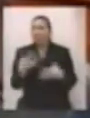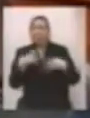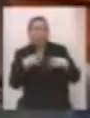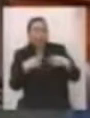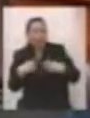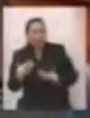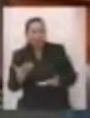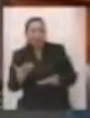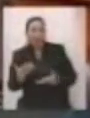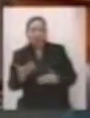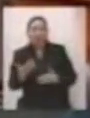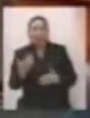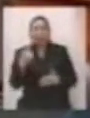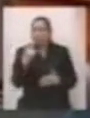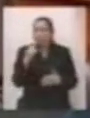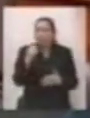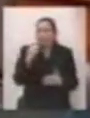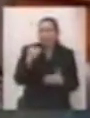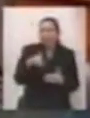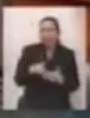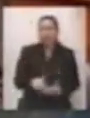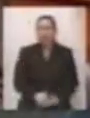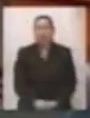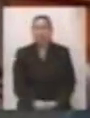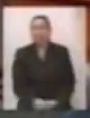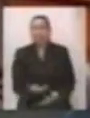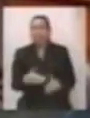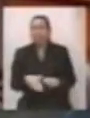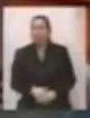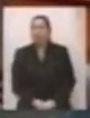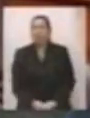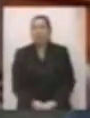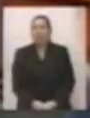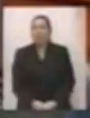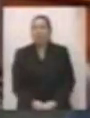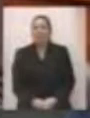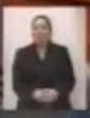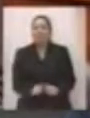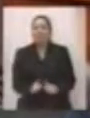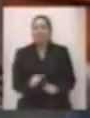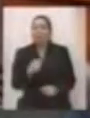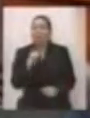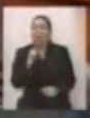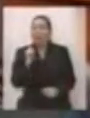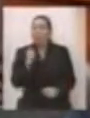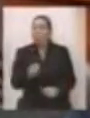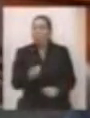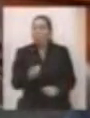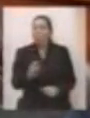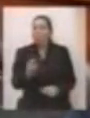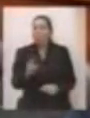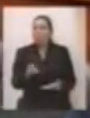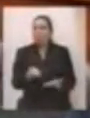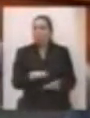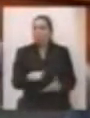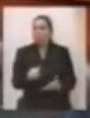manipulación, en seducción fraudulenta, y previamente pueden crear las condiciones, señor, de un uso abusivo del adolescente